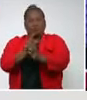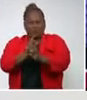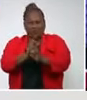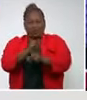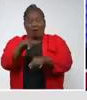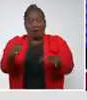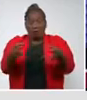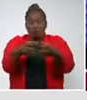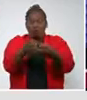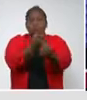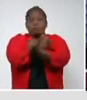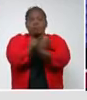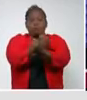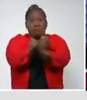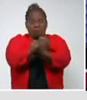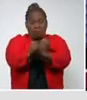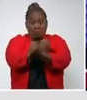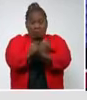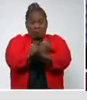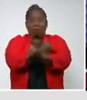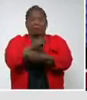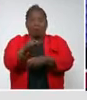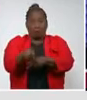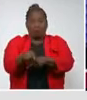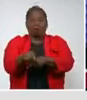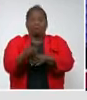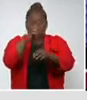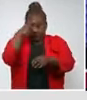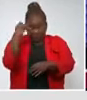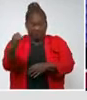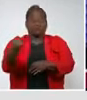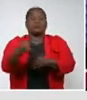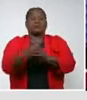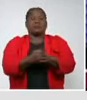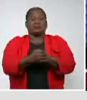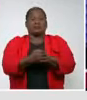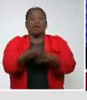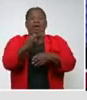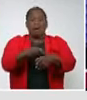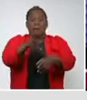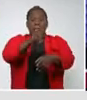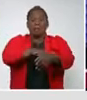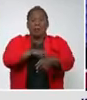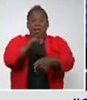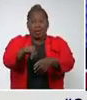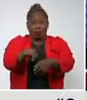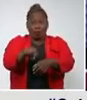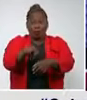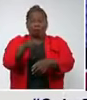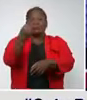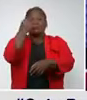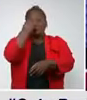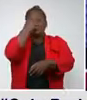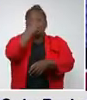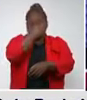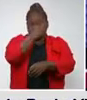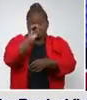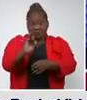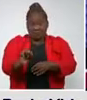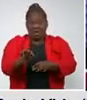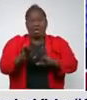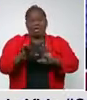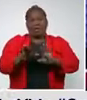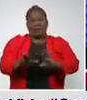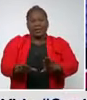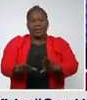tiene mucho riesgo de estar infectado? Es un grupo que tiene mucho riesgo. El Prevengovir va a evitar que haga